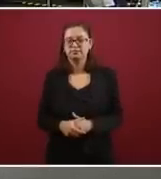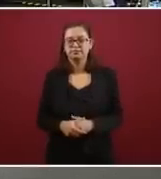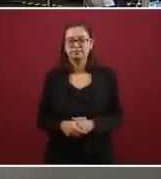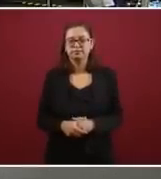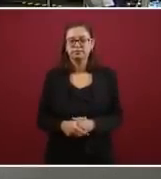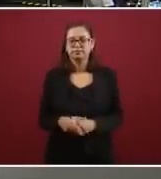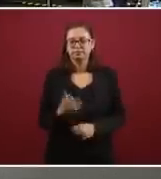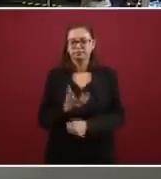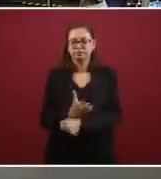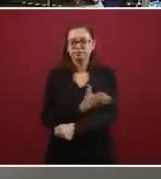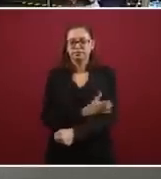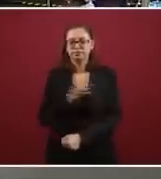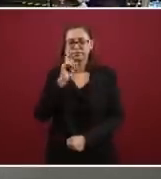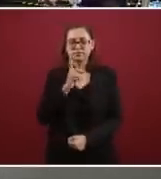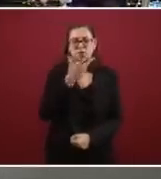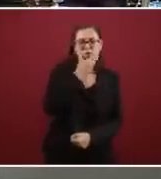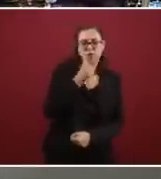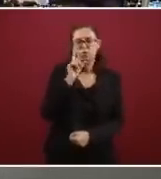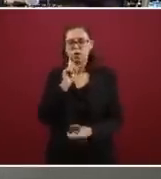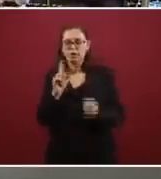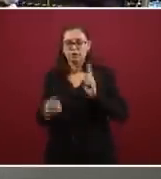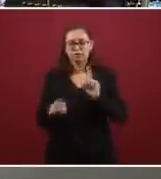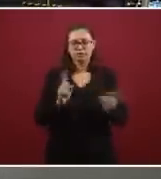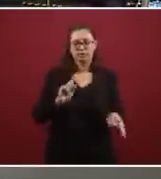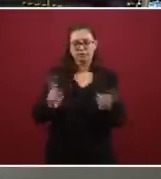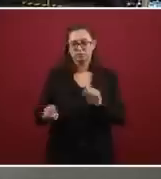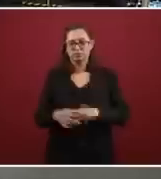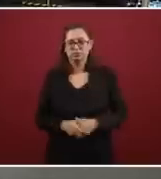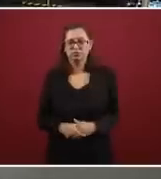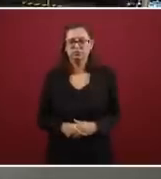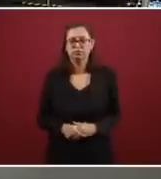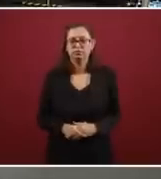la compañera, hombre o mujer,